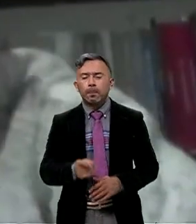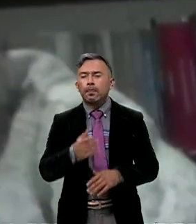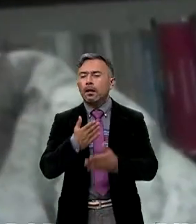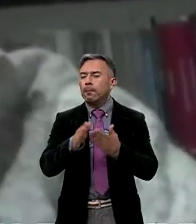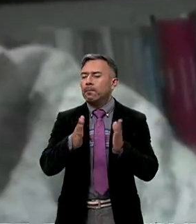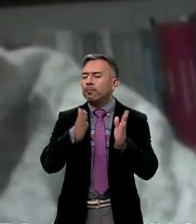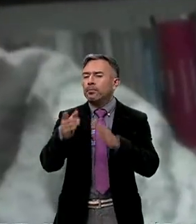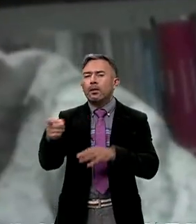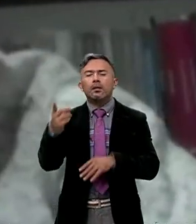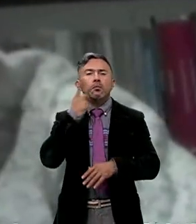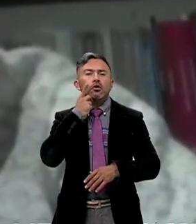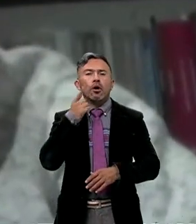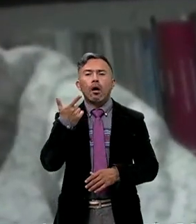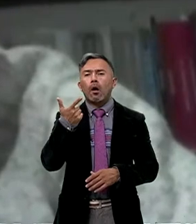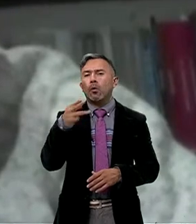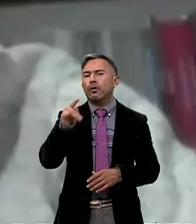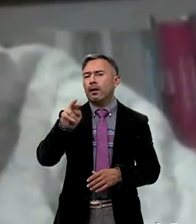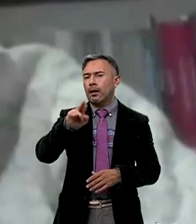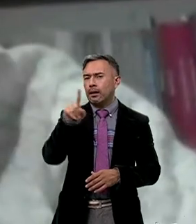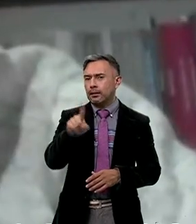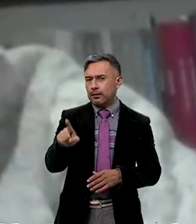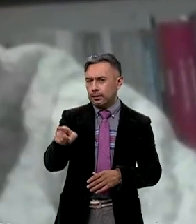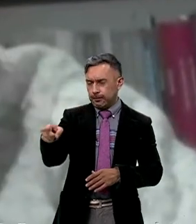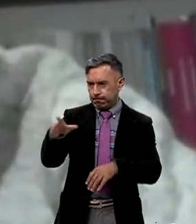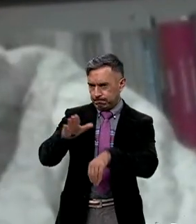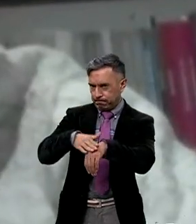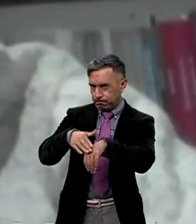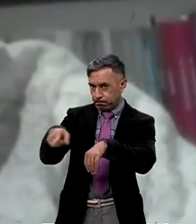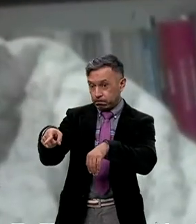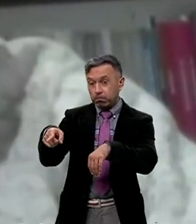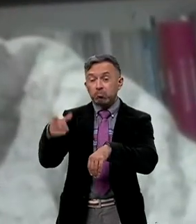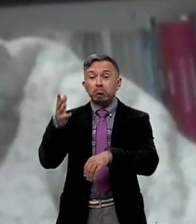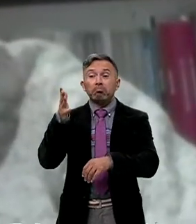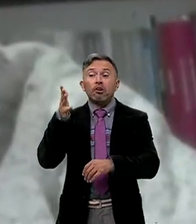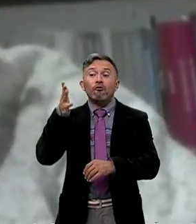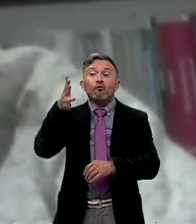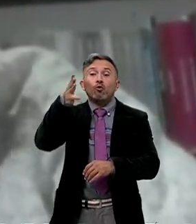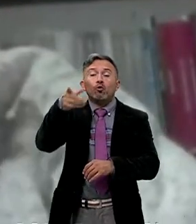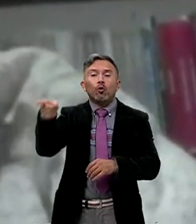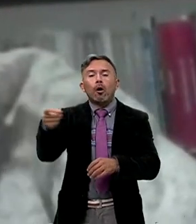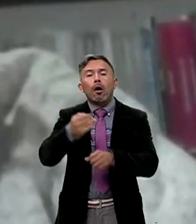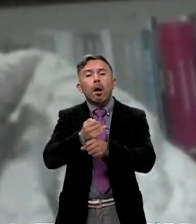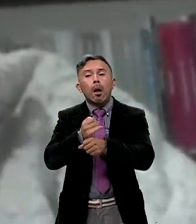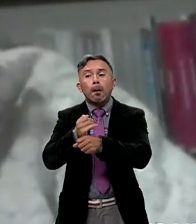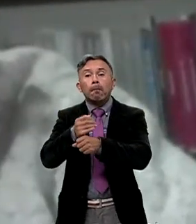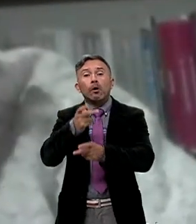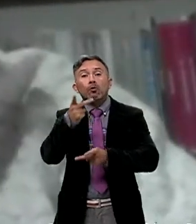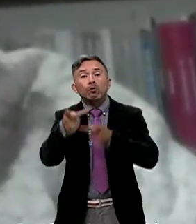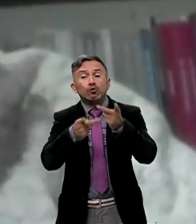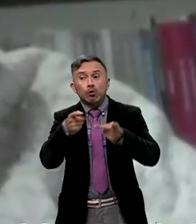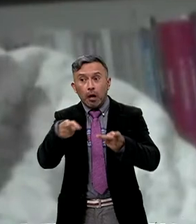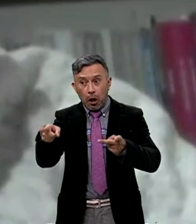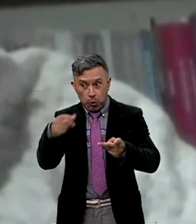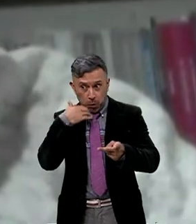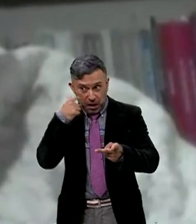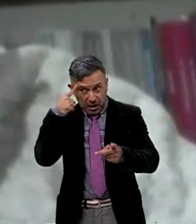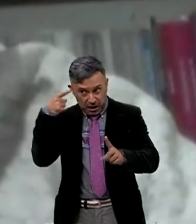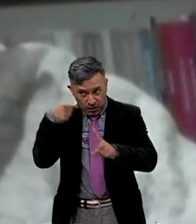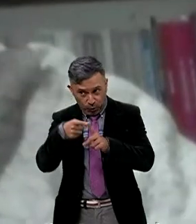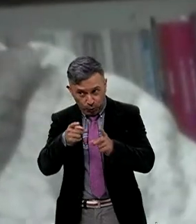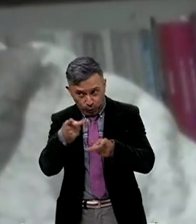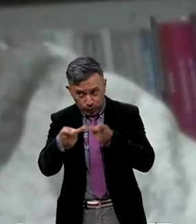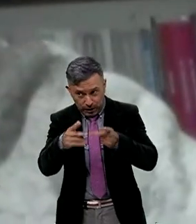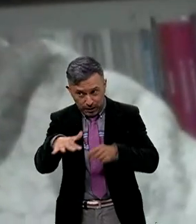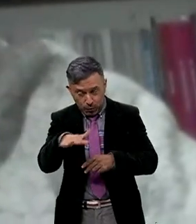gutiérrez para futuras consultas que usted está muy animado en impulsar las normas de recuerdo una cosa los